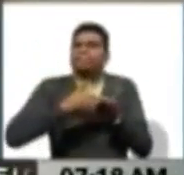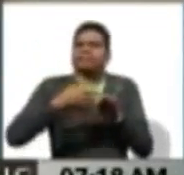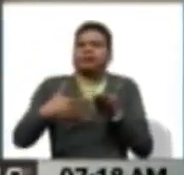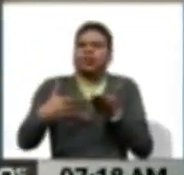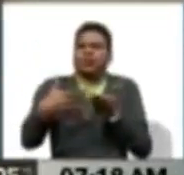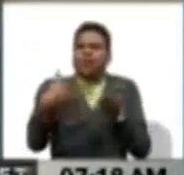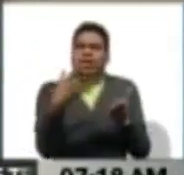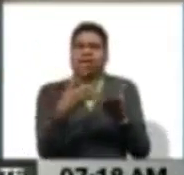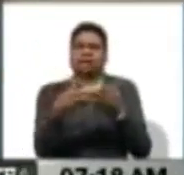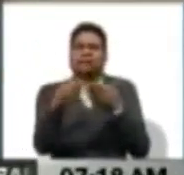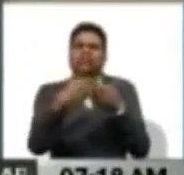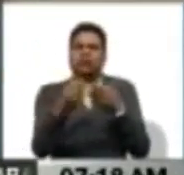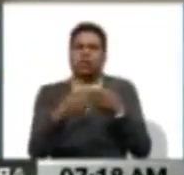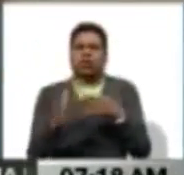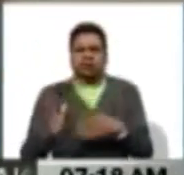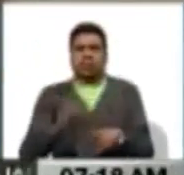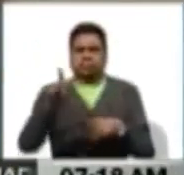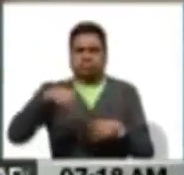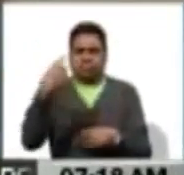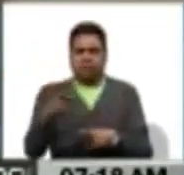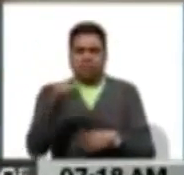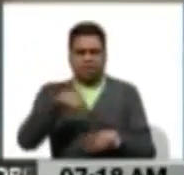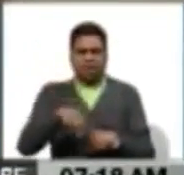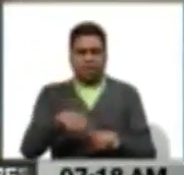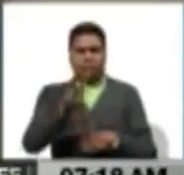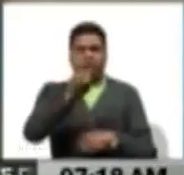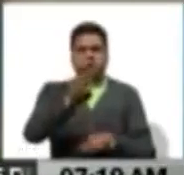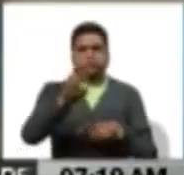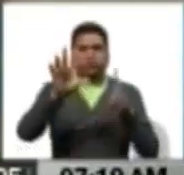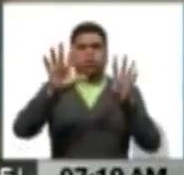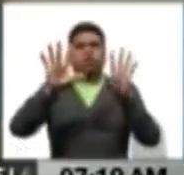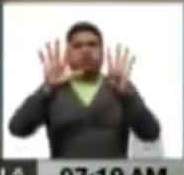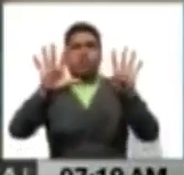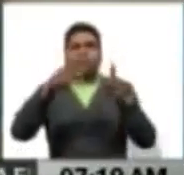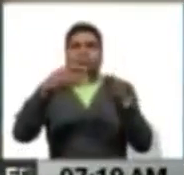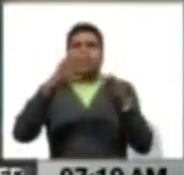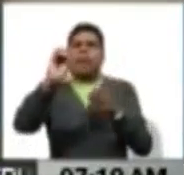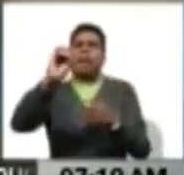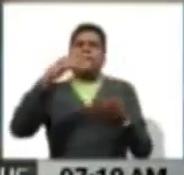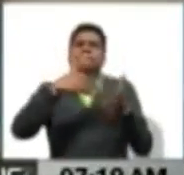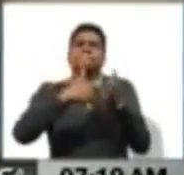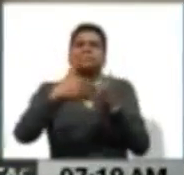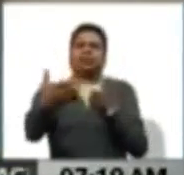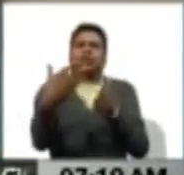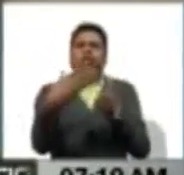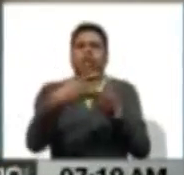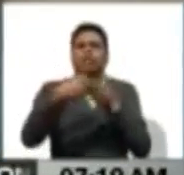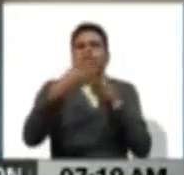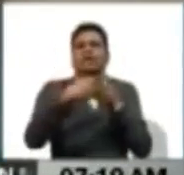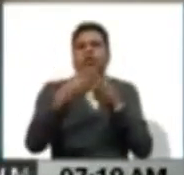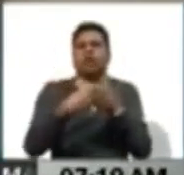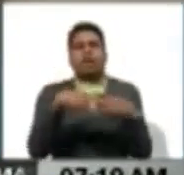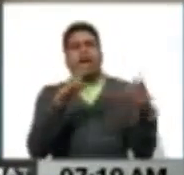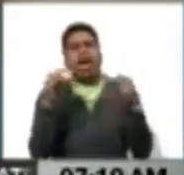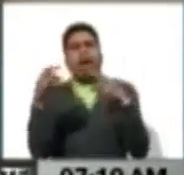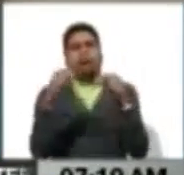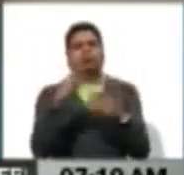le entregó 2.290 millones de dólares. Estamos hablando de un total